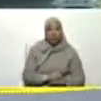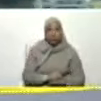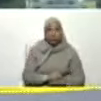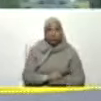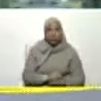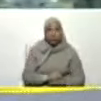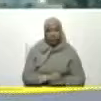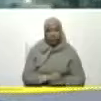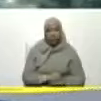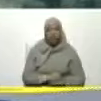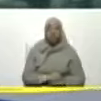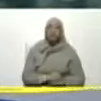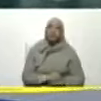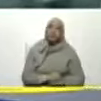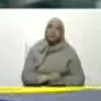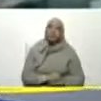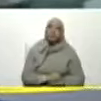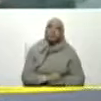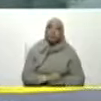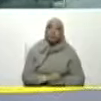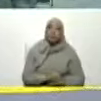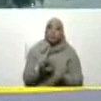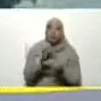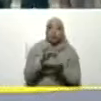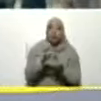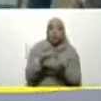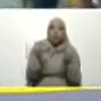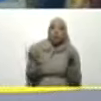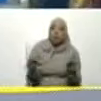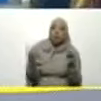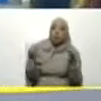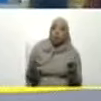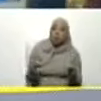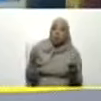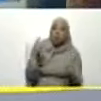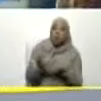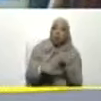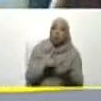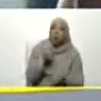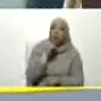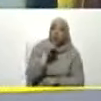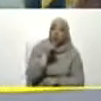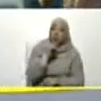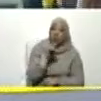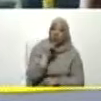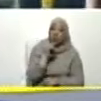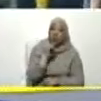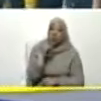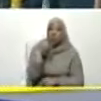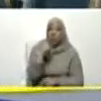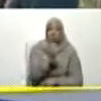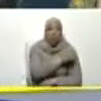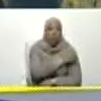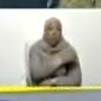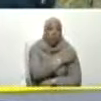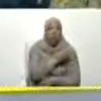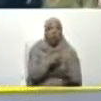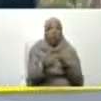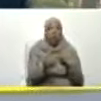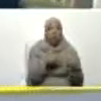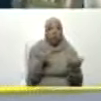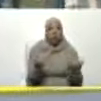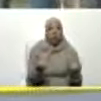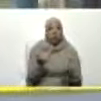Y frente a situaciones naturales sobrevenidas o cualquier situación,